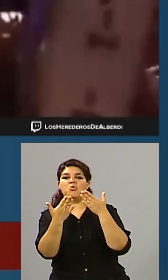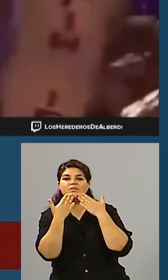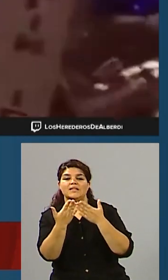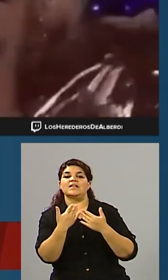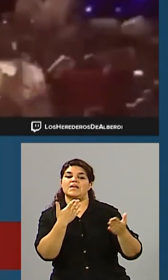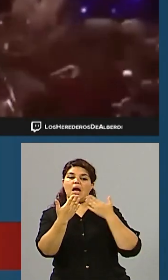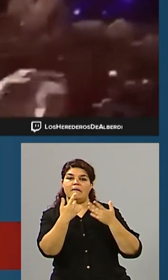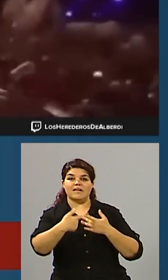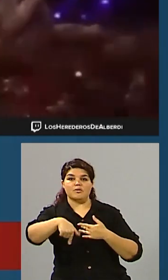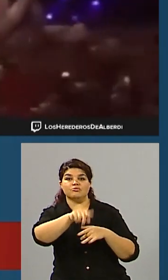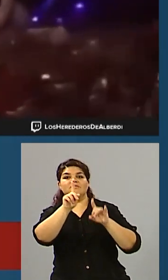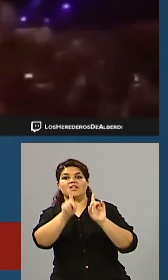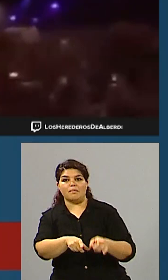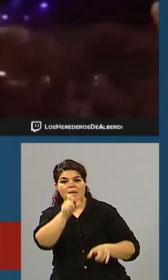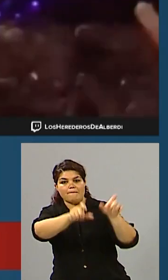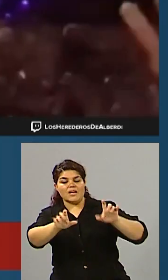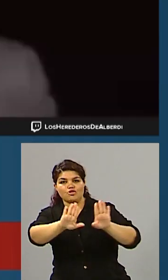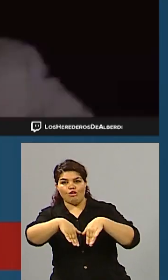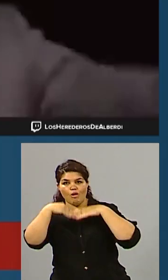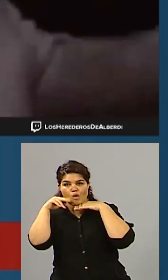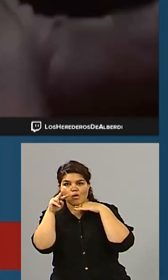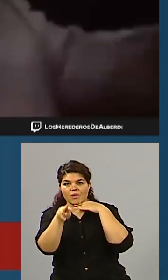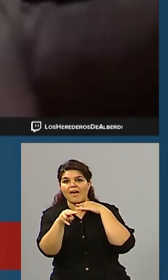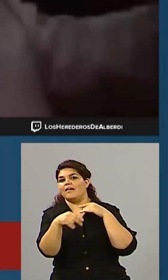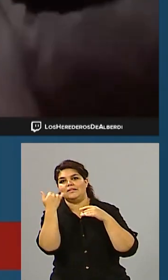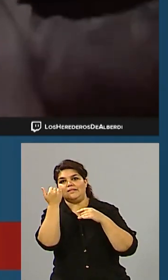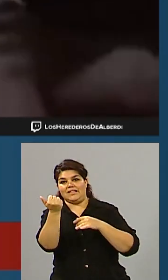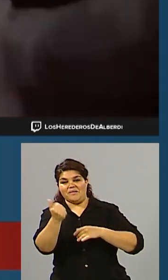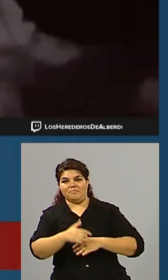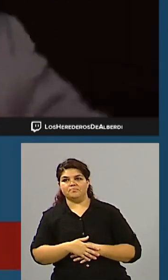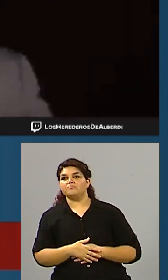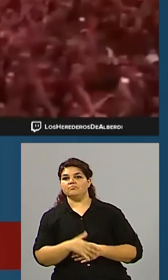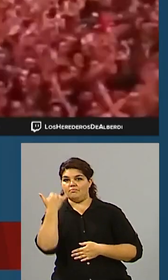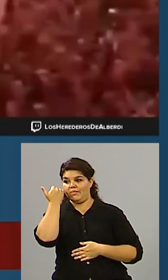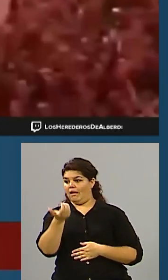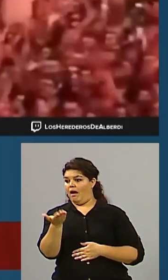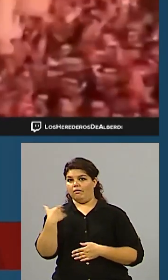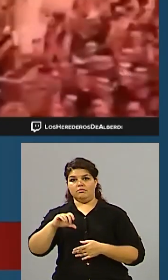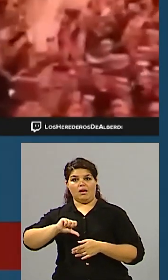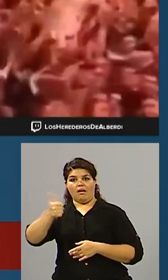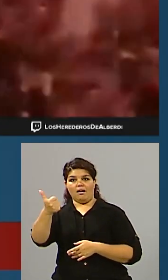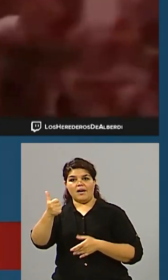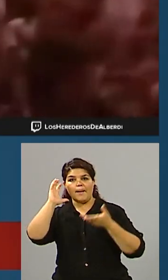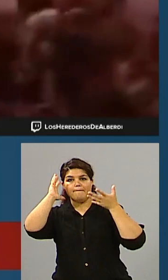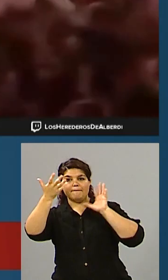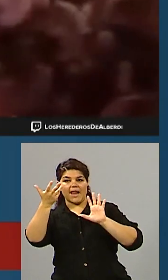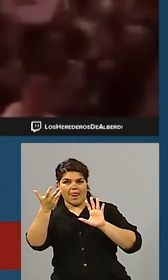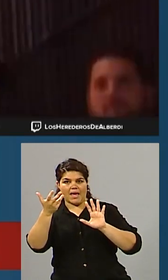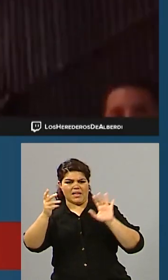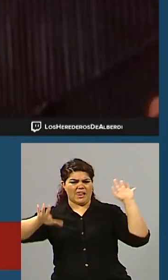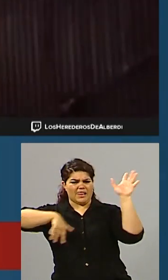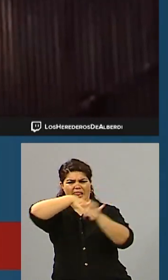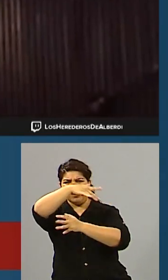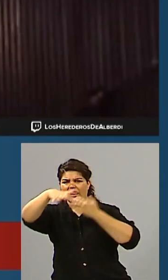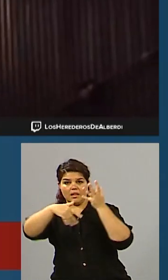audiencia. Digo, pasó esto de la espuma, la efervescencia de la victoria de Javier Milei en esta elección